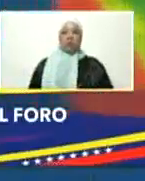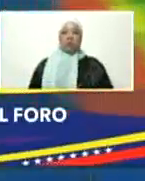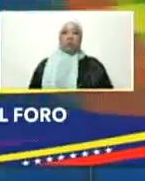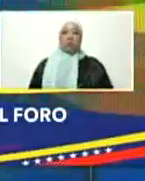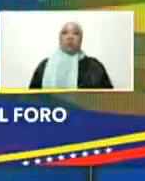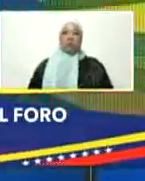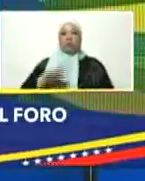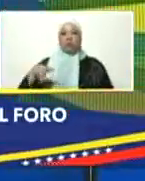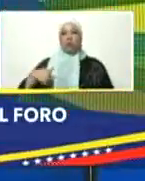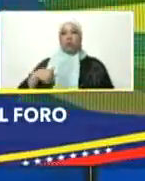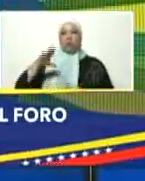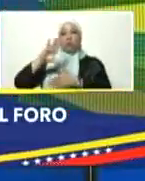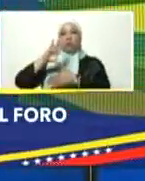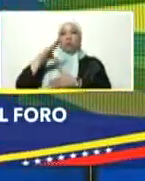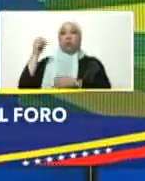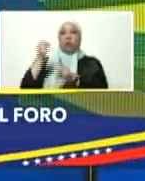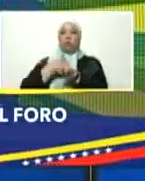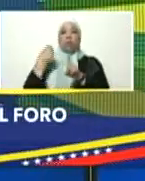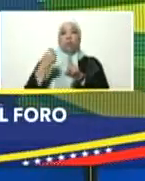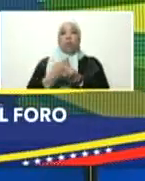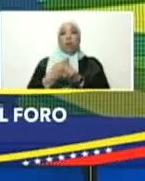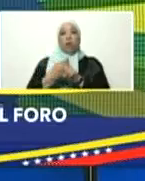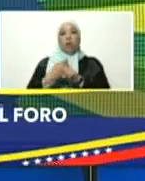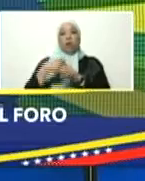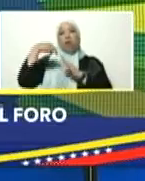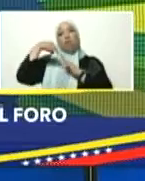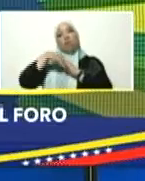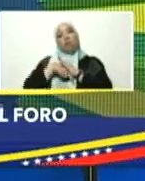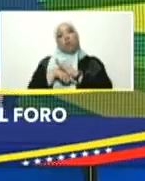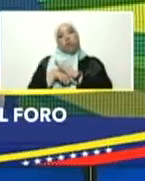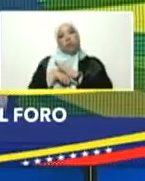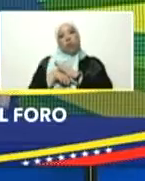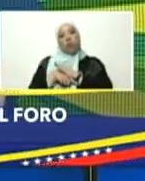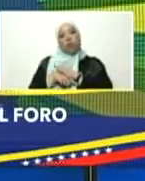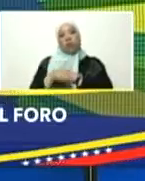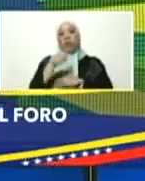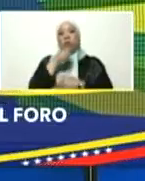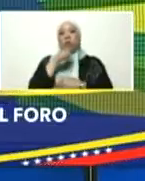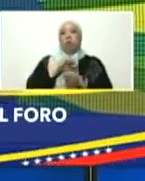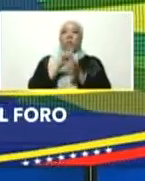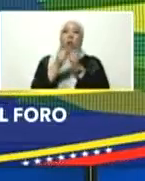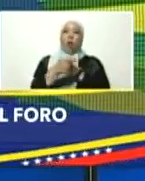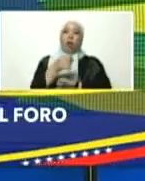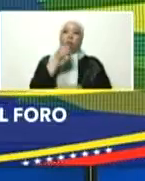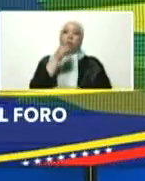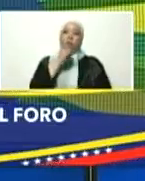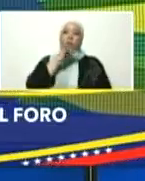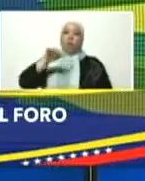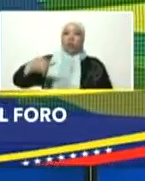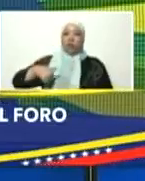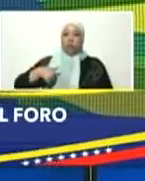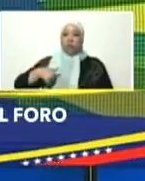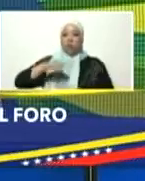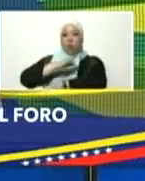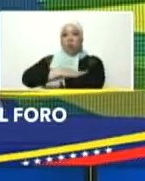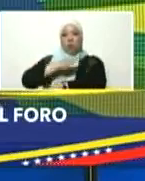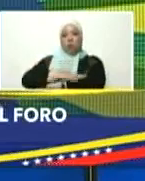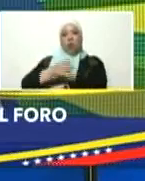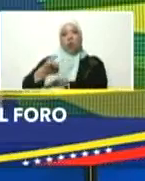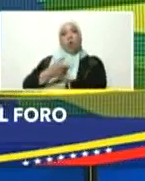Nuestra América mestiza, rebelde, morena. Nuestra América profunda. Tiene que haber un cambio de nuestra conducta, los